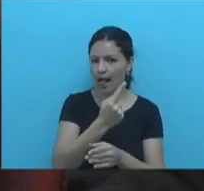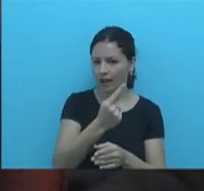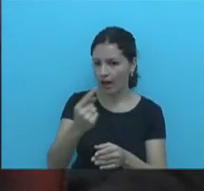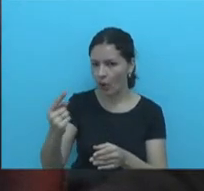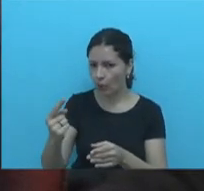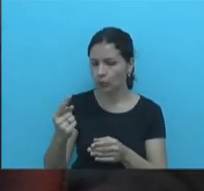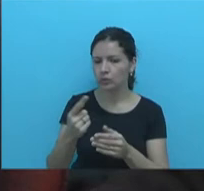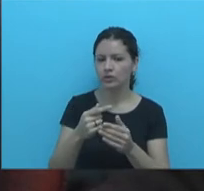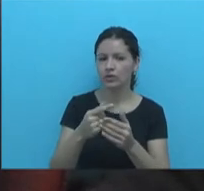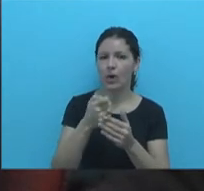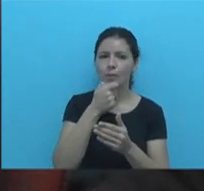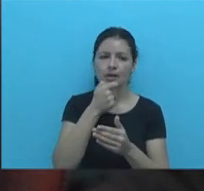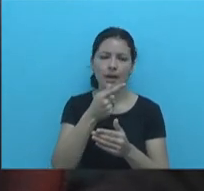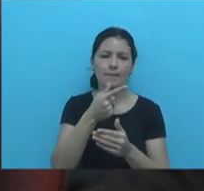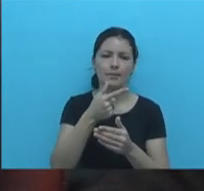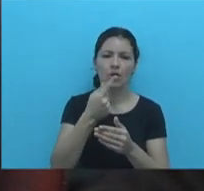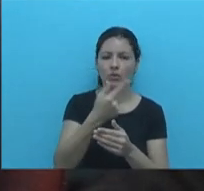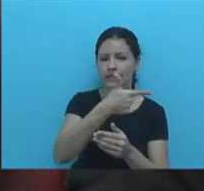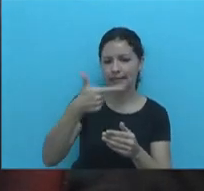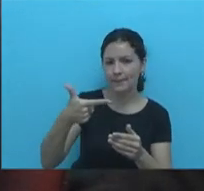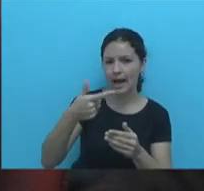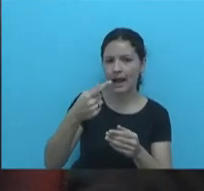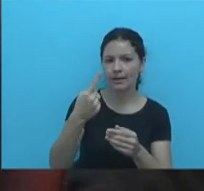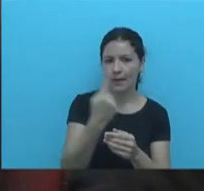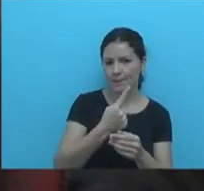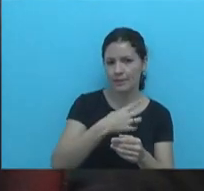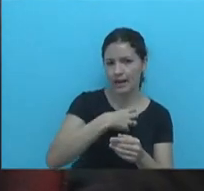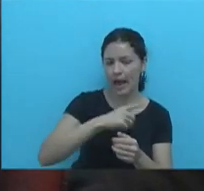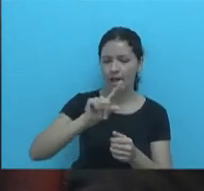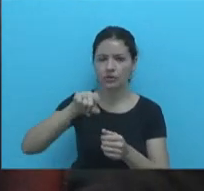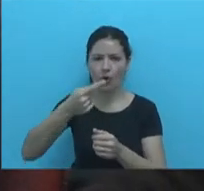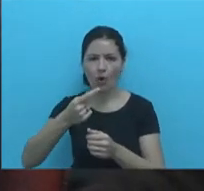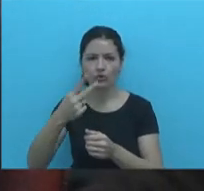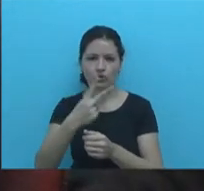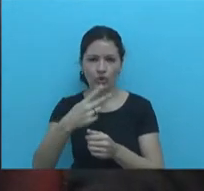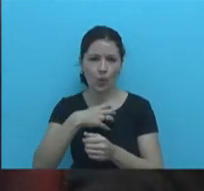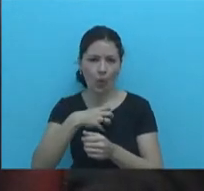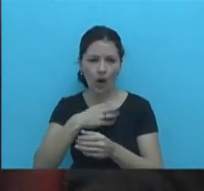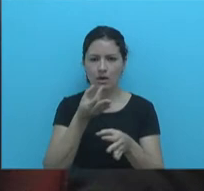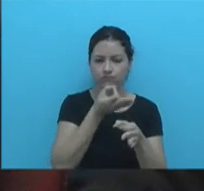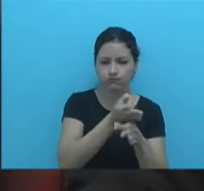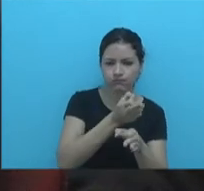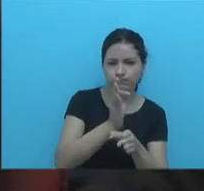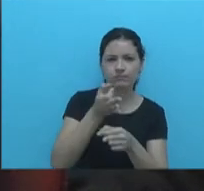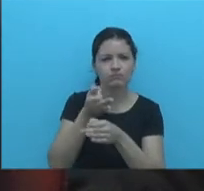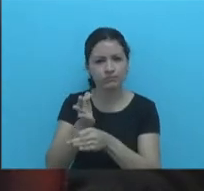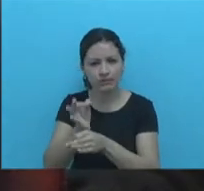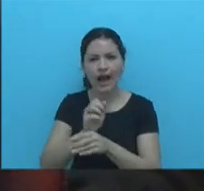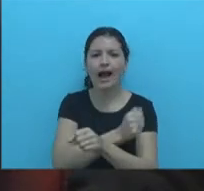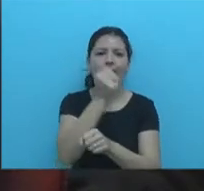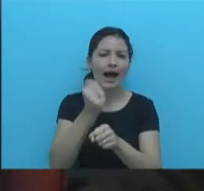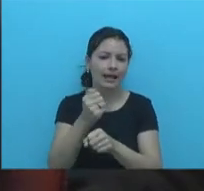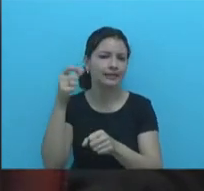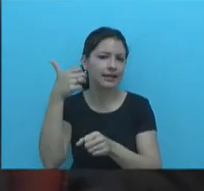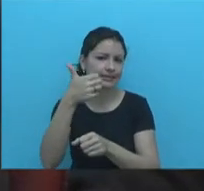Por semana se daría, por ejemplo, a primer año, la siguiente semana a segundo y todo eso. Así hasta llegar a sexto